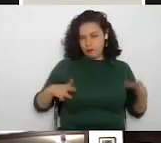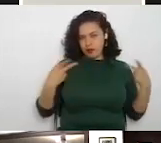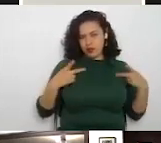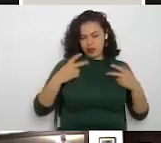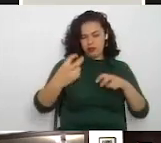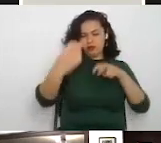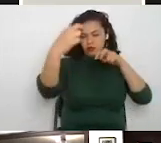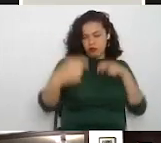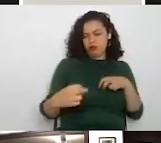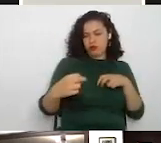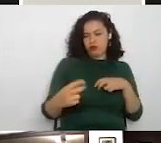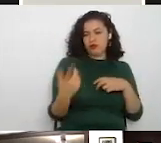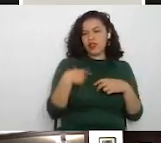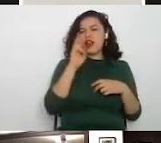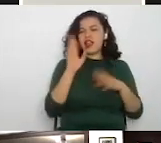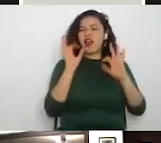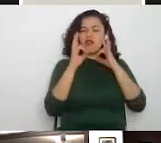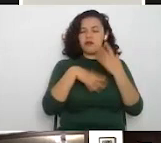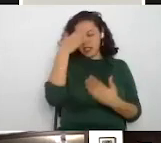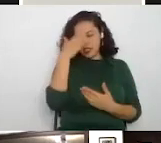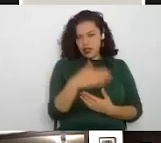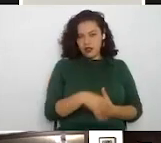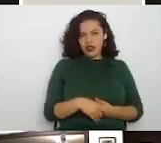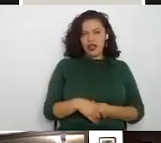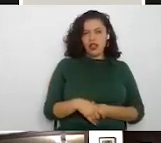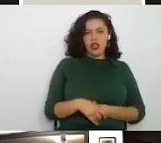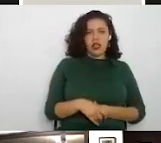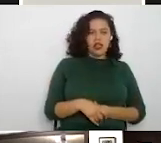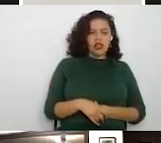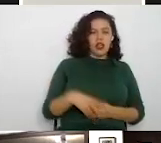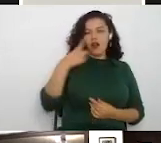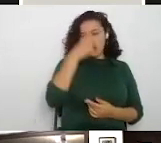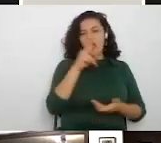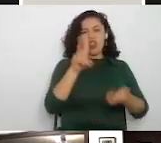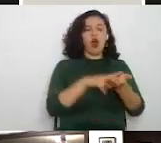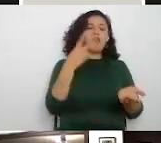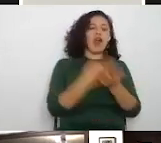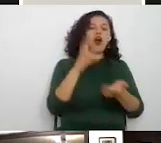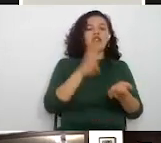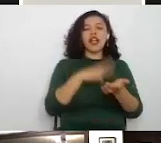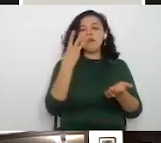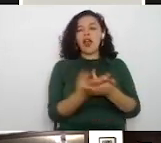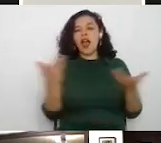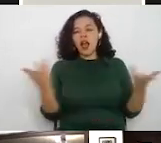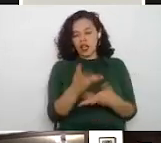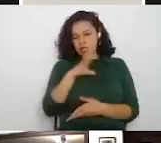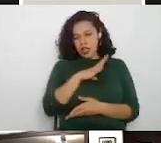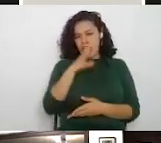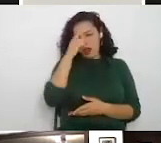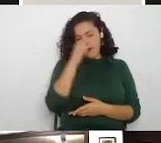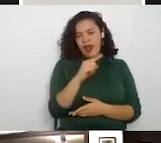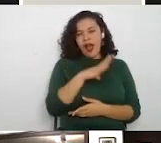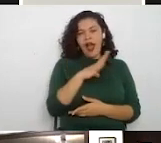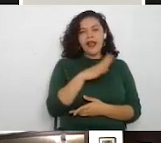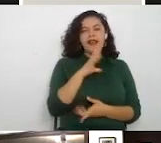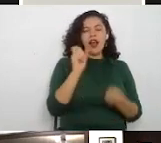ellos saben a veces cómo se operan, y cuando alguien les hace que hagan cosas dobles o triples, vemos que hay cuando nos